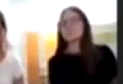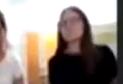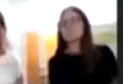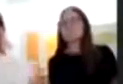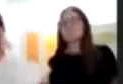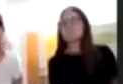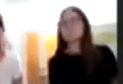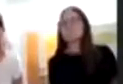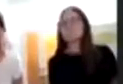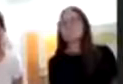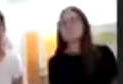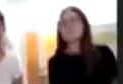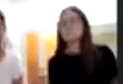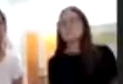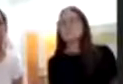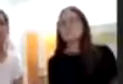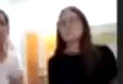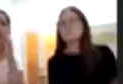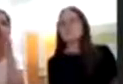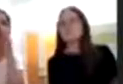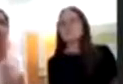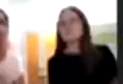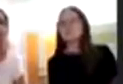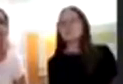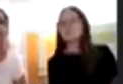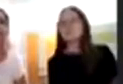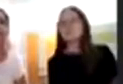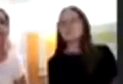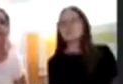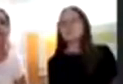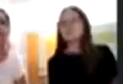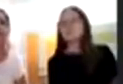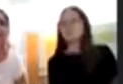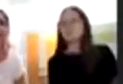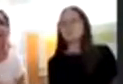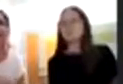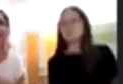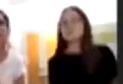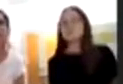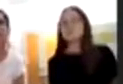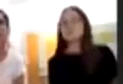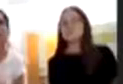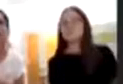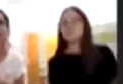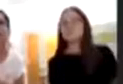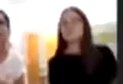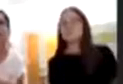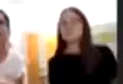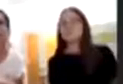Bueno, para implementarlo, una forma